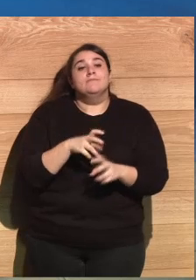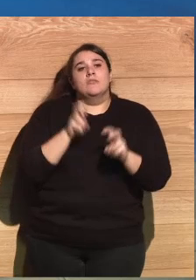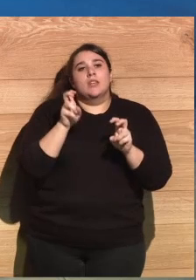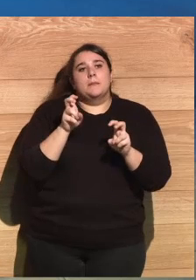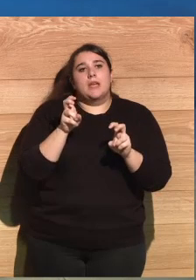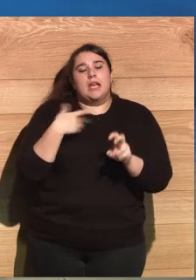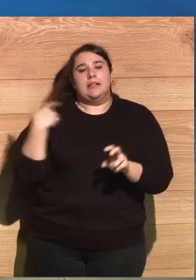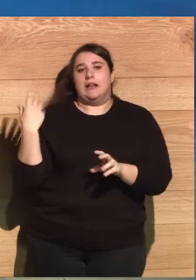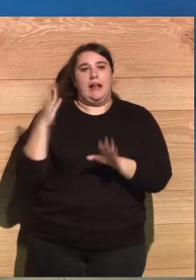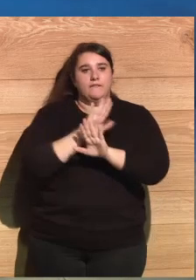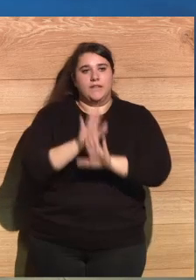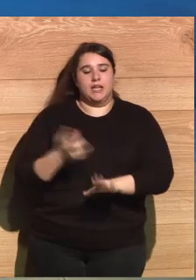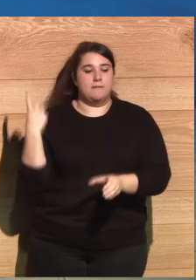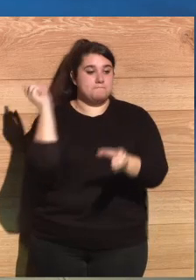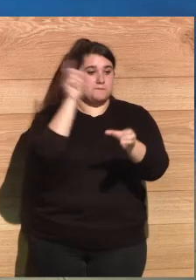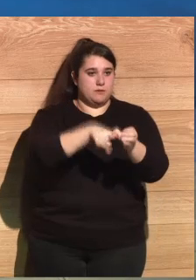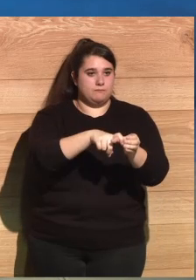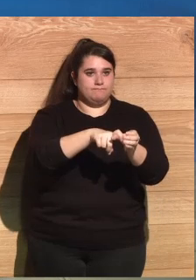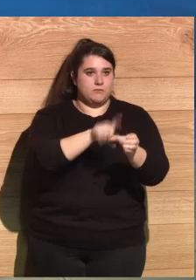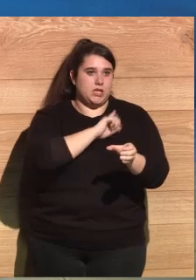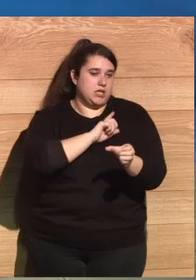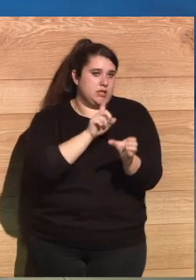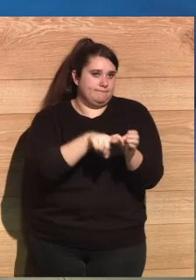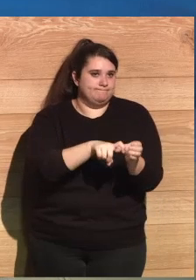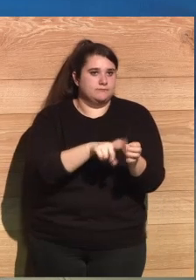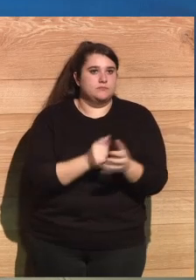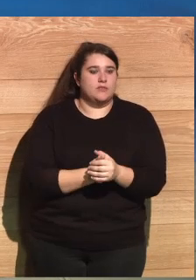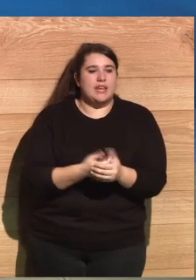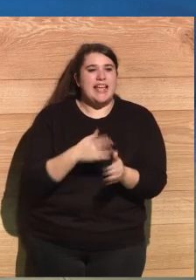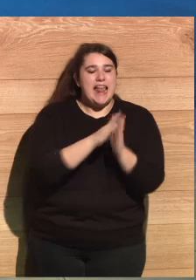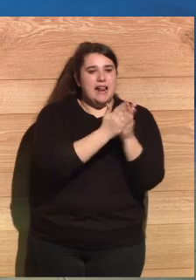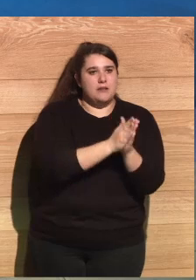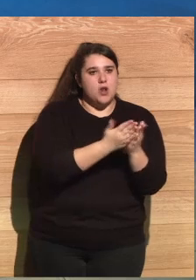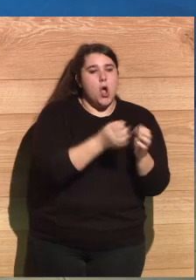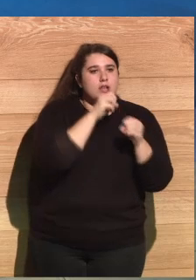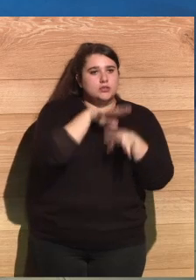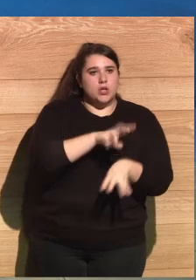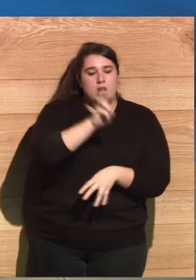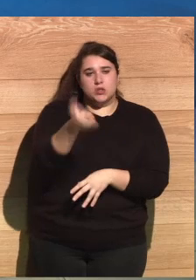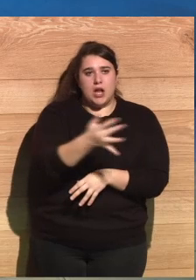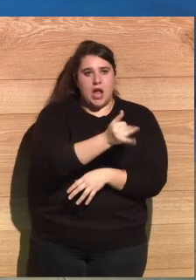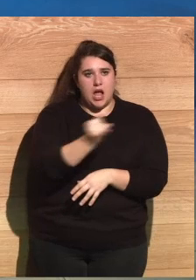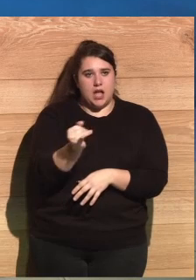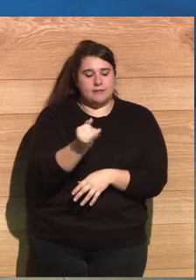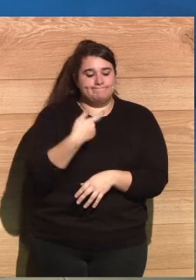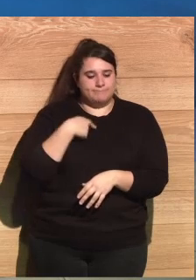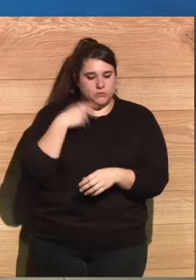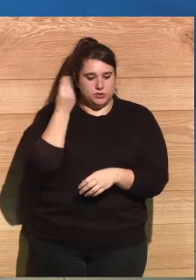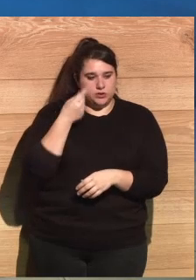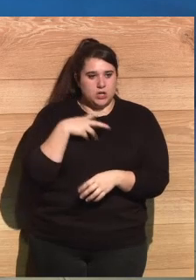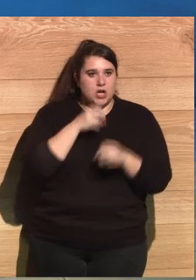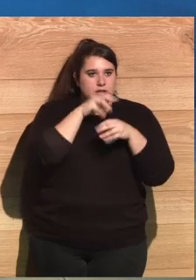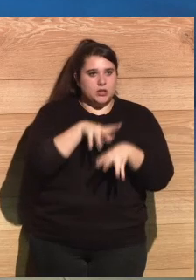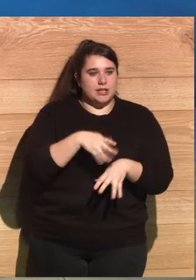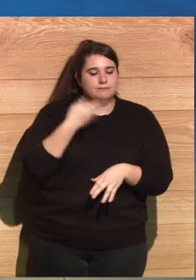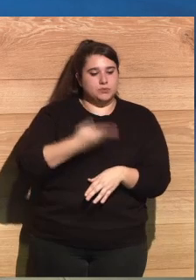él le había llevado a alistarse, ¿no? Bueno, eso es lo que está ahí. Oye, en el libro hay otras historias, y hay una que en particular puede ser un